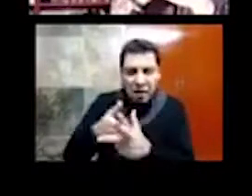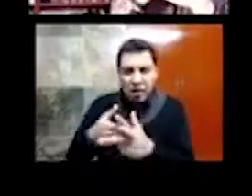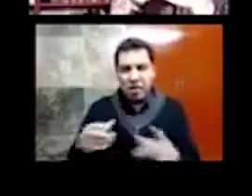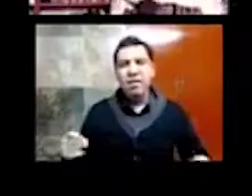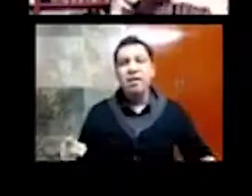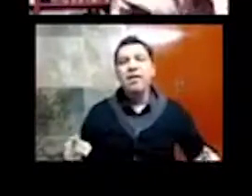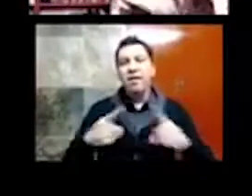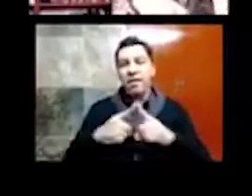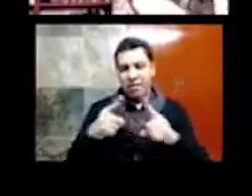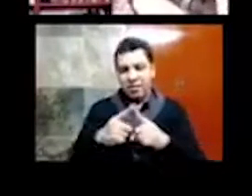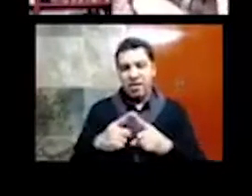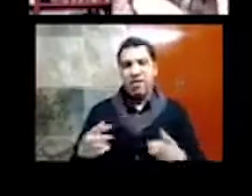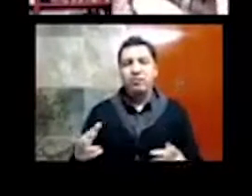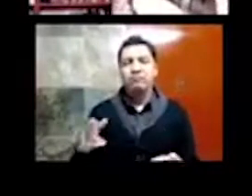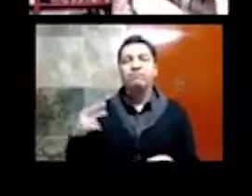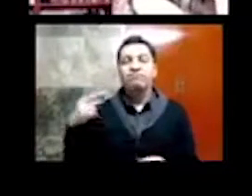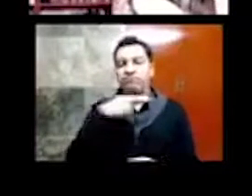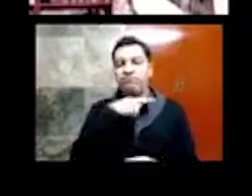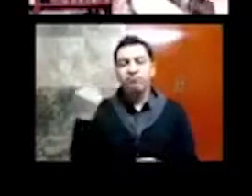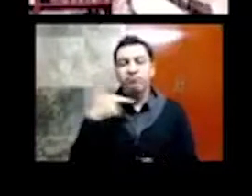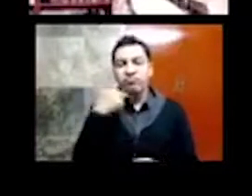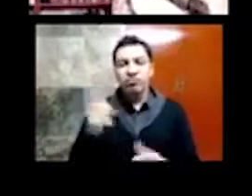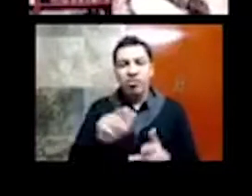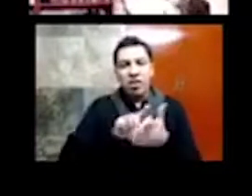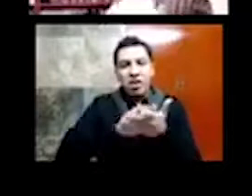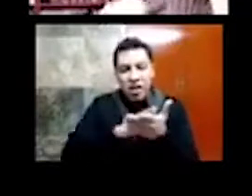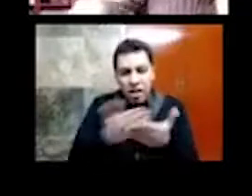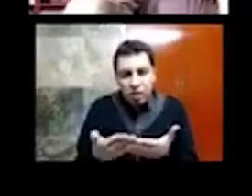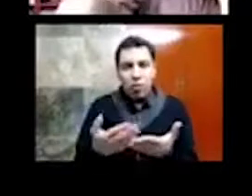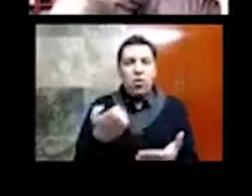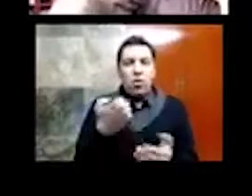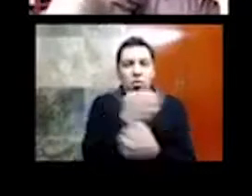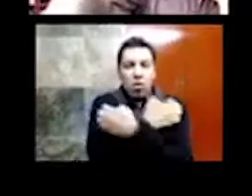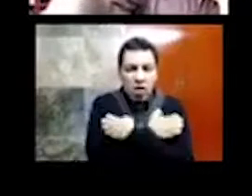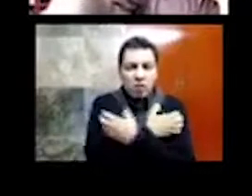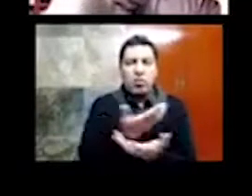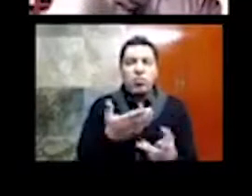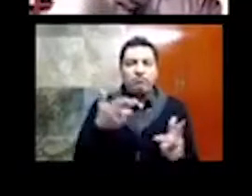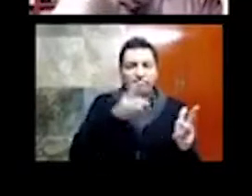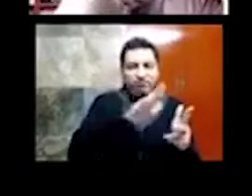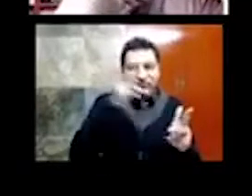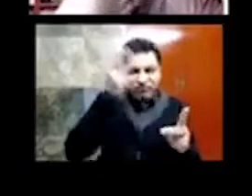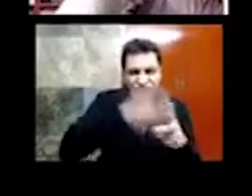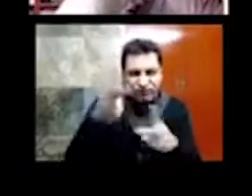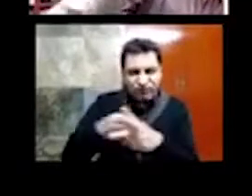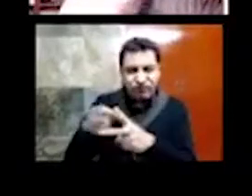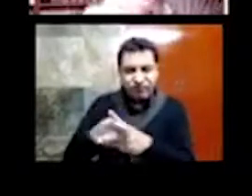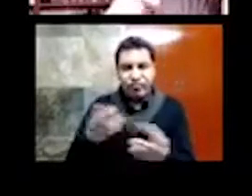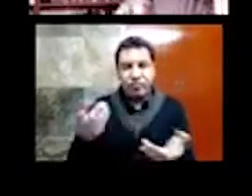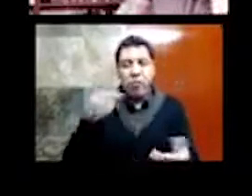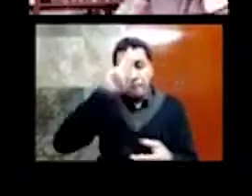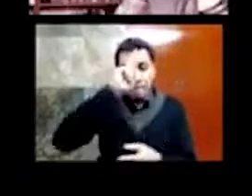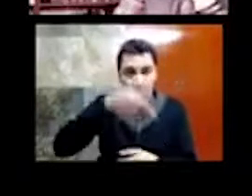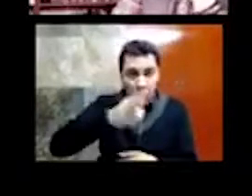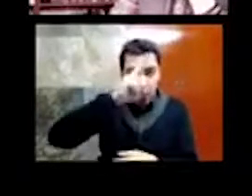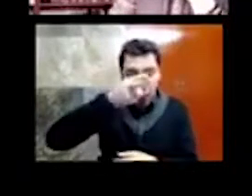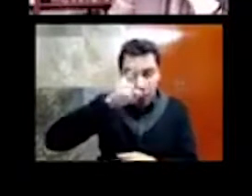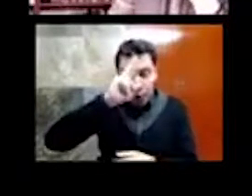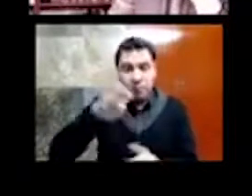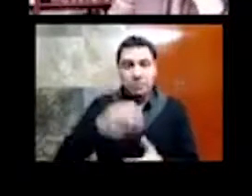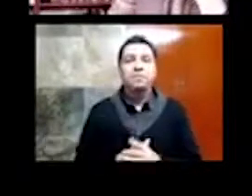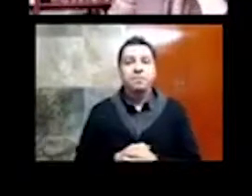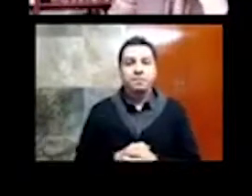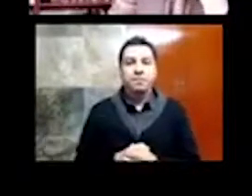Rusa, el gobierno de Rusia está ahora quemando libros de educación, cultura, moral y ética. Juan Carlos Sáenz, muy instructivo